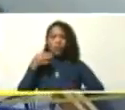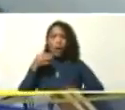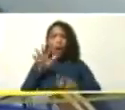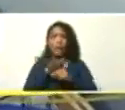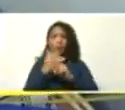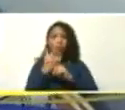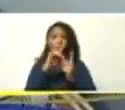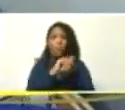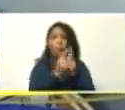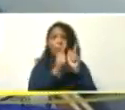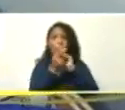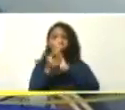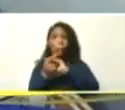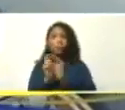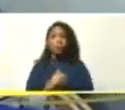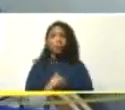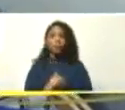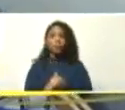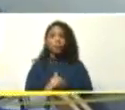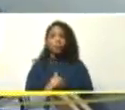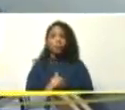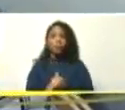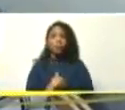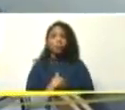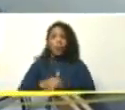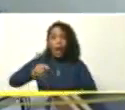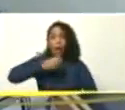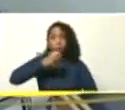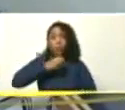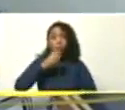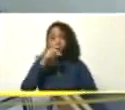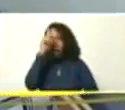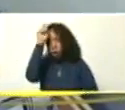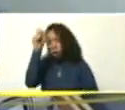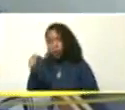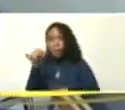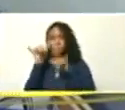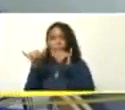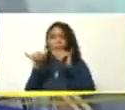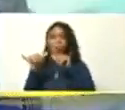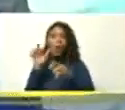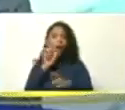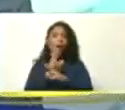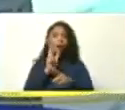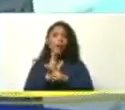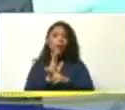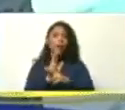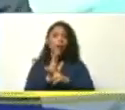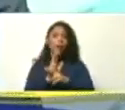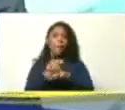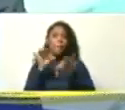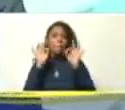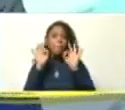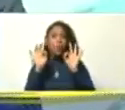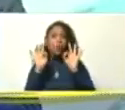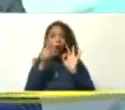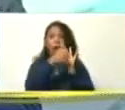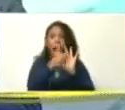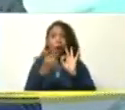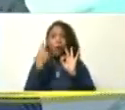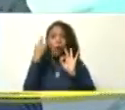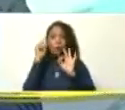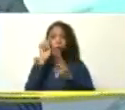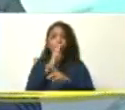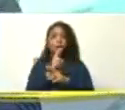situaciones cambiantes. Que el periodismo se reconozca a sí mismo en las redes y en las especificidades de cada una de esas